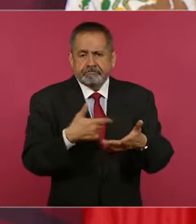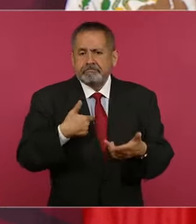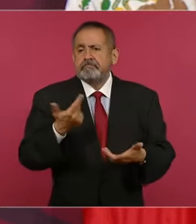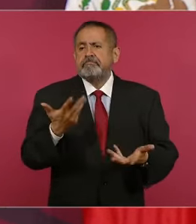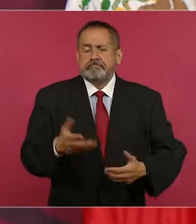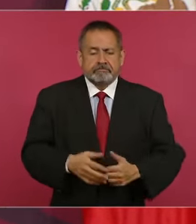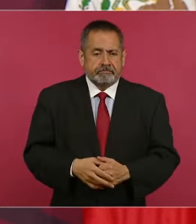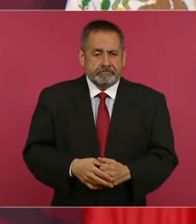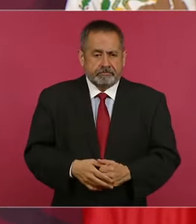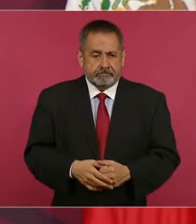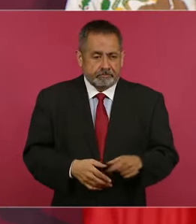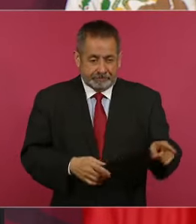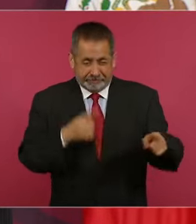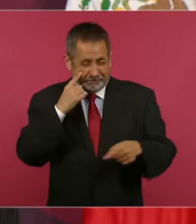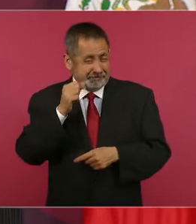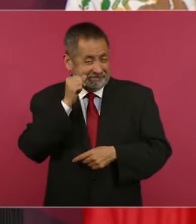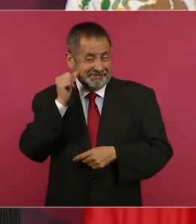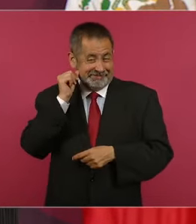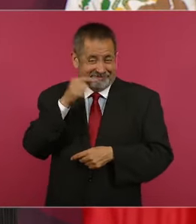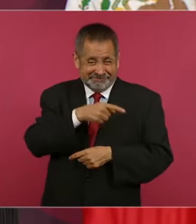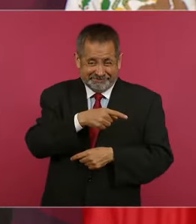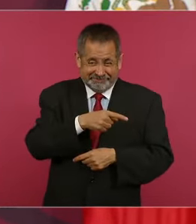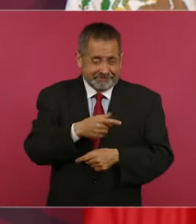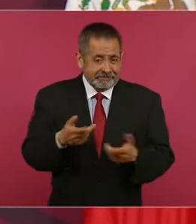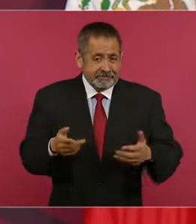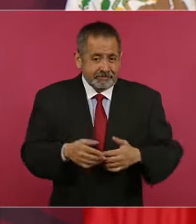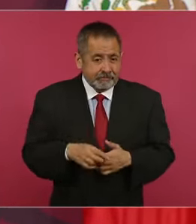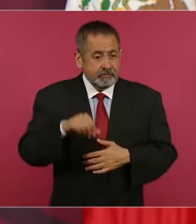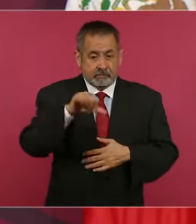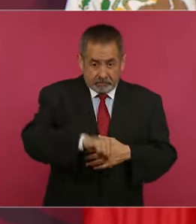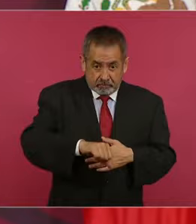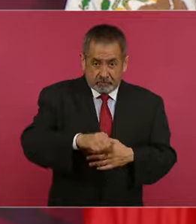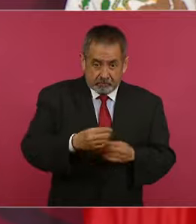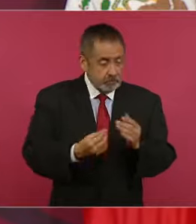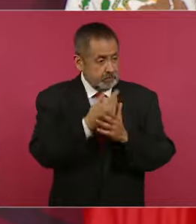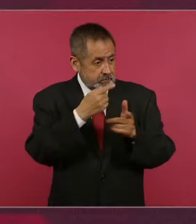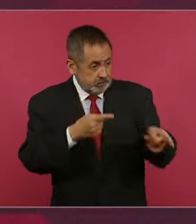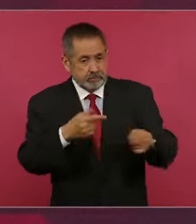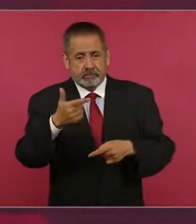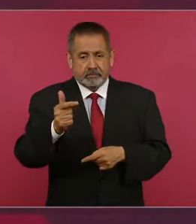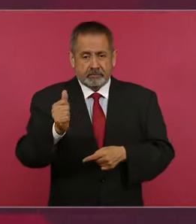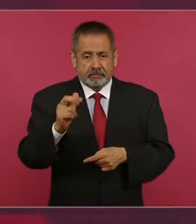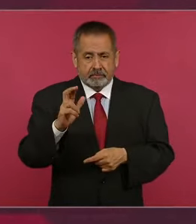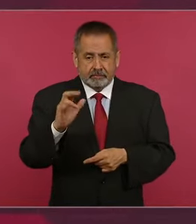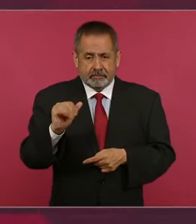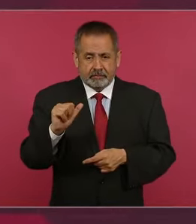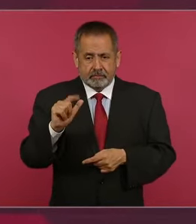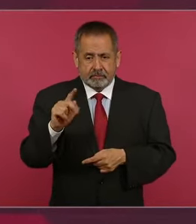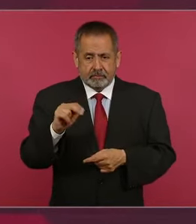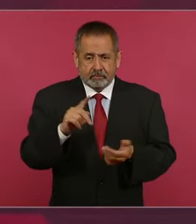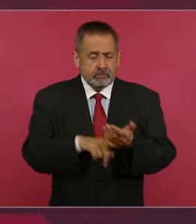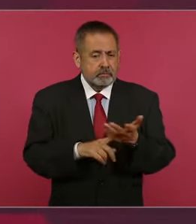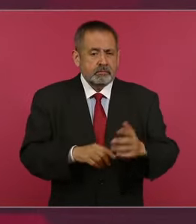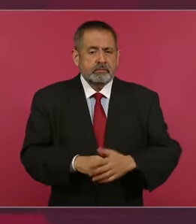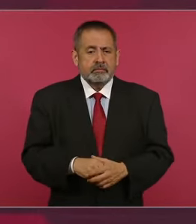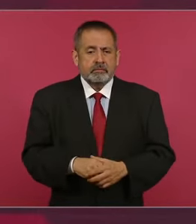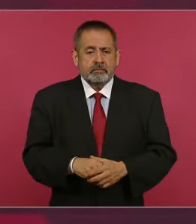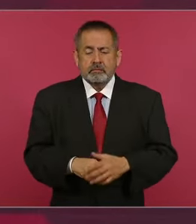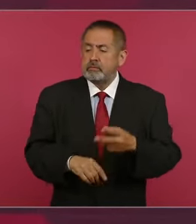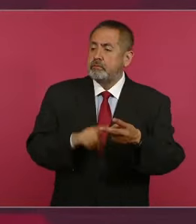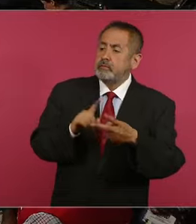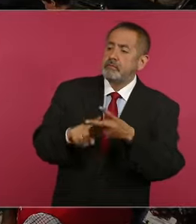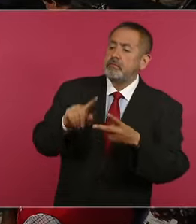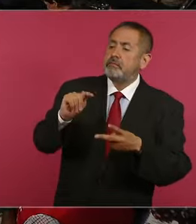Porque eso es ayer, pero hoy está lo de García Luna. Y también lo de Tomás